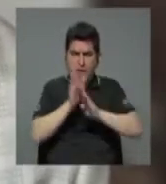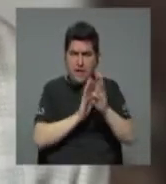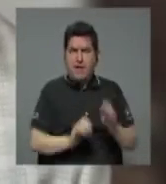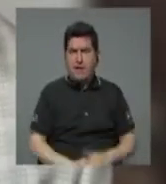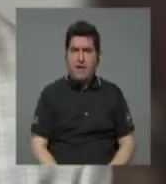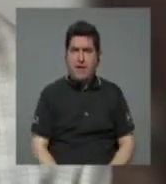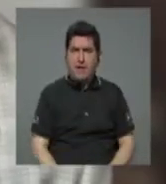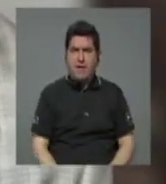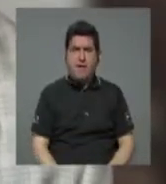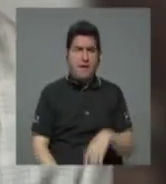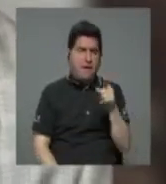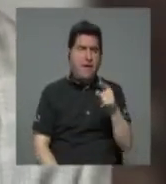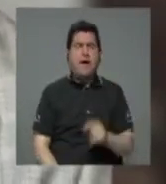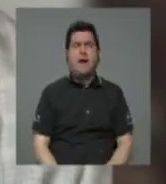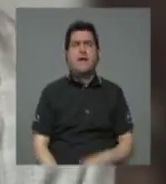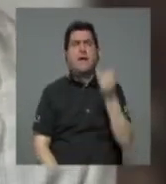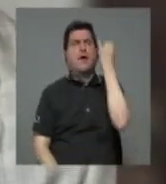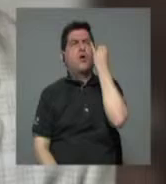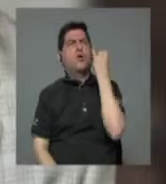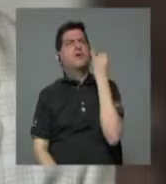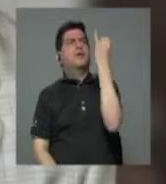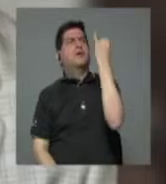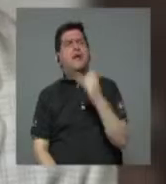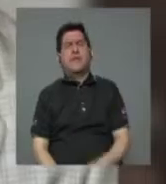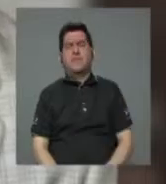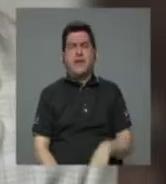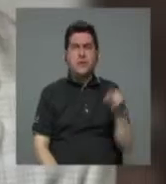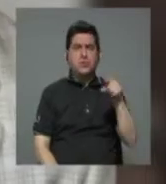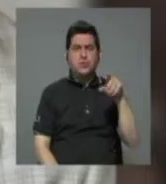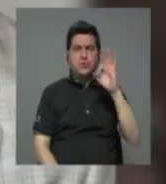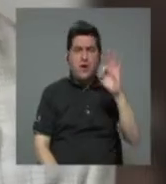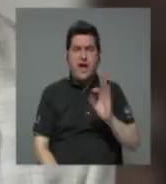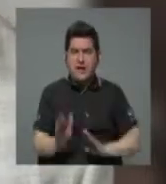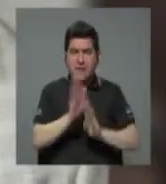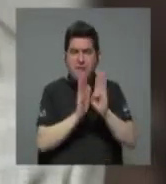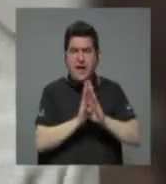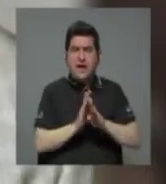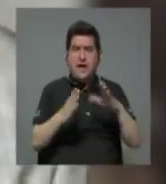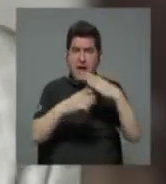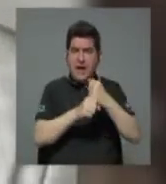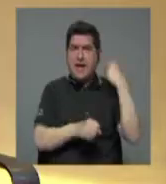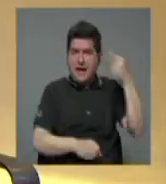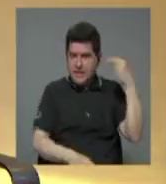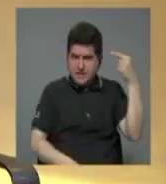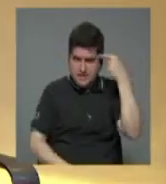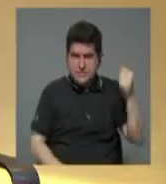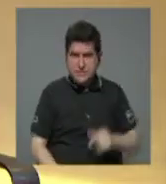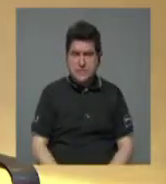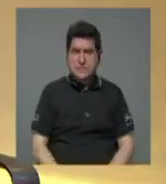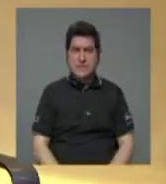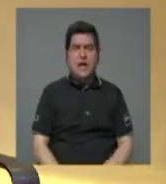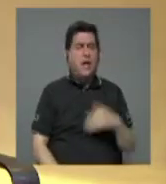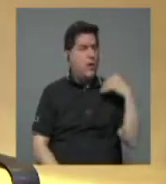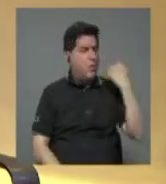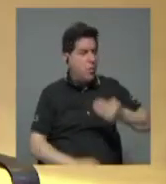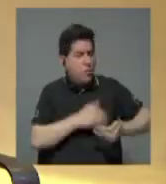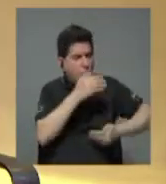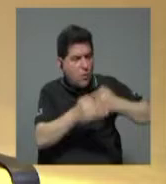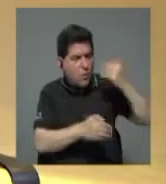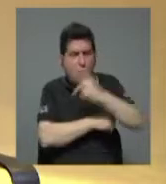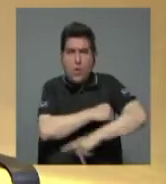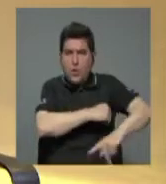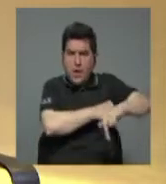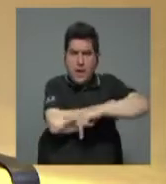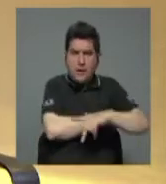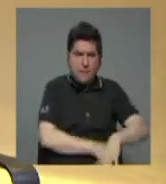francas en el espíritu de zonas francas desarrolladas por el gobierno. Con el transcurrir del tiempo, el país